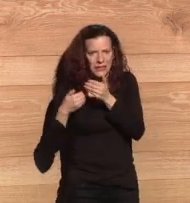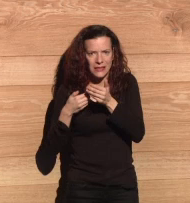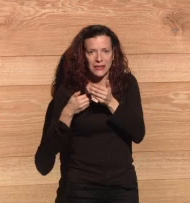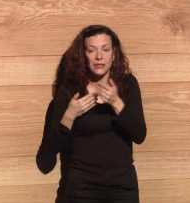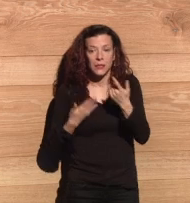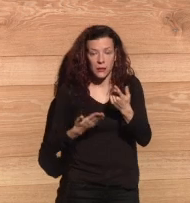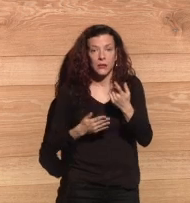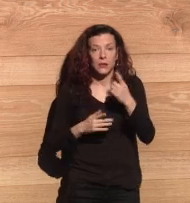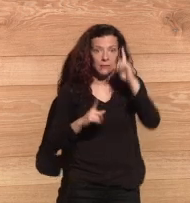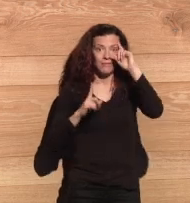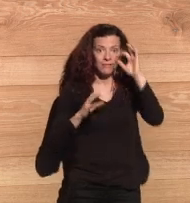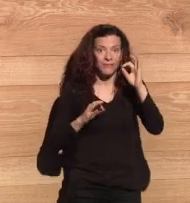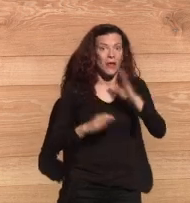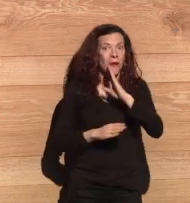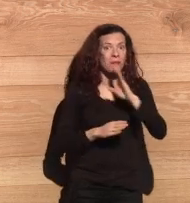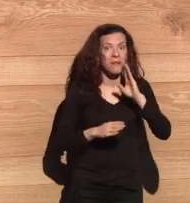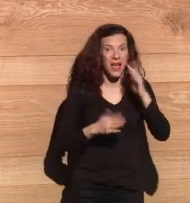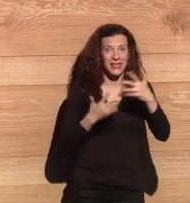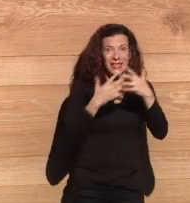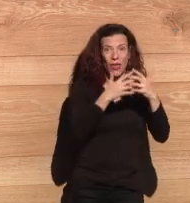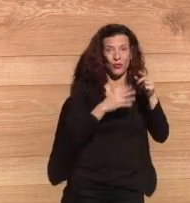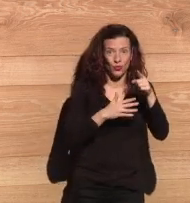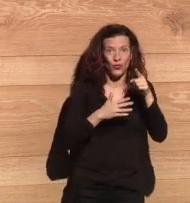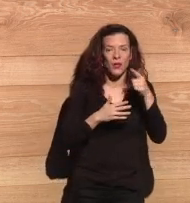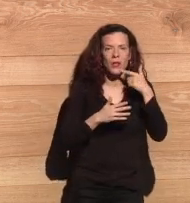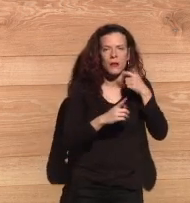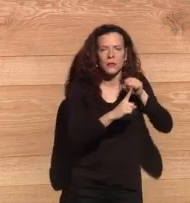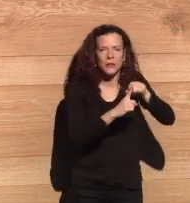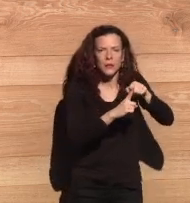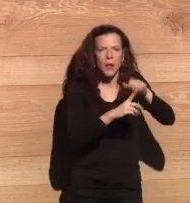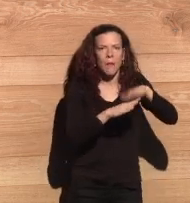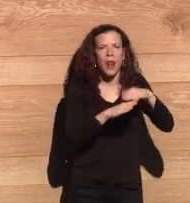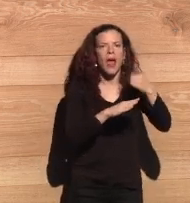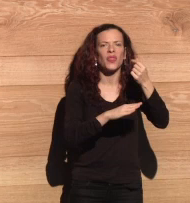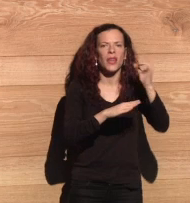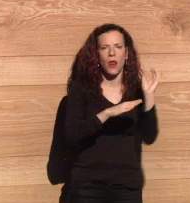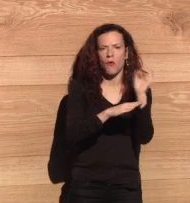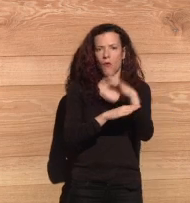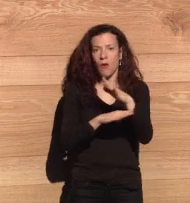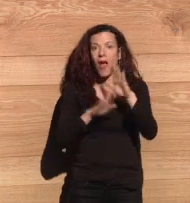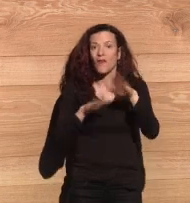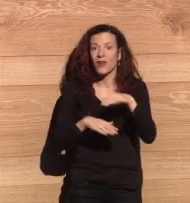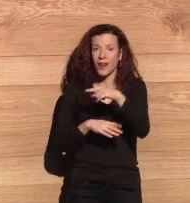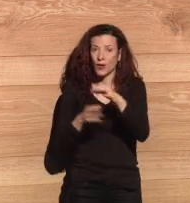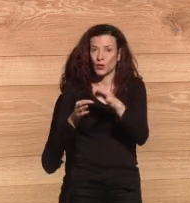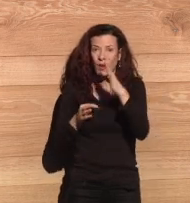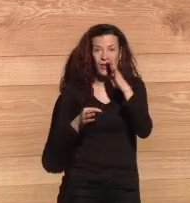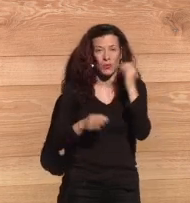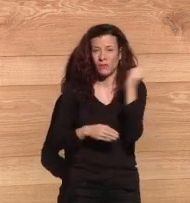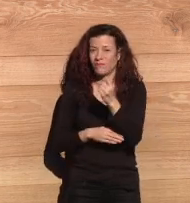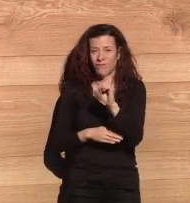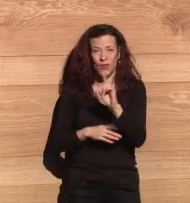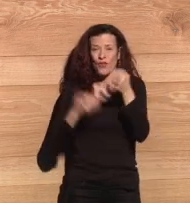Obviamente extorsionaron a la mamá que estaba en Estados Unidos para mandar el dinero. Ellos tuvieron suerte porque no los mataron. Normalmente